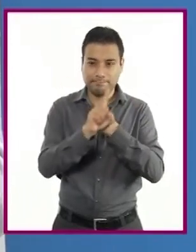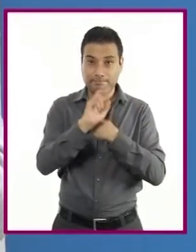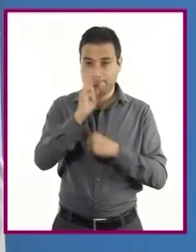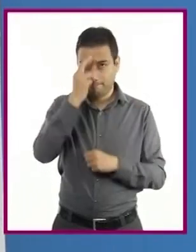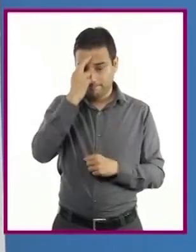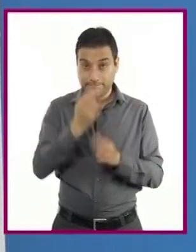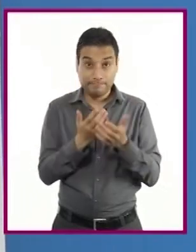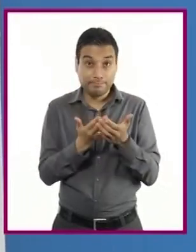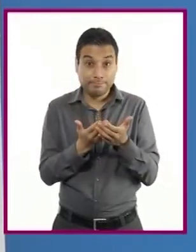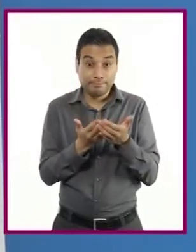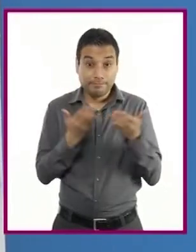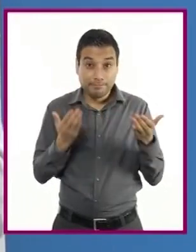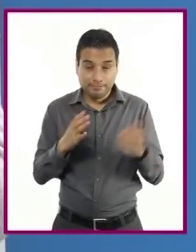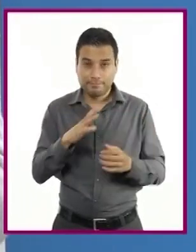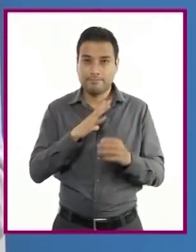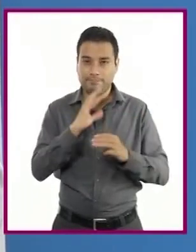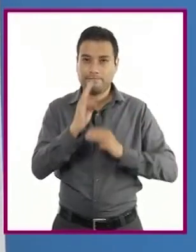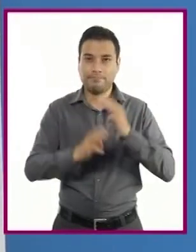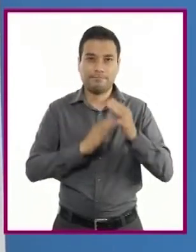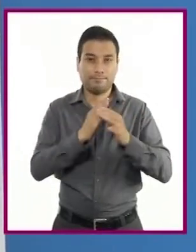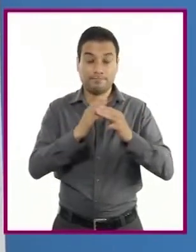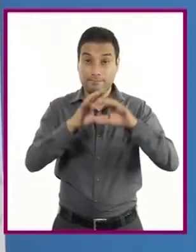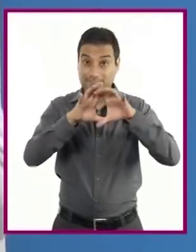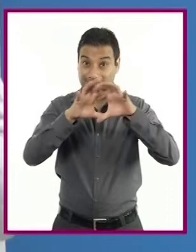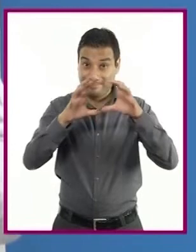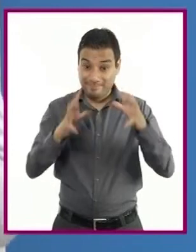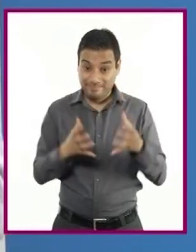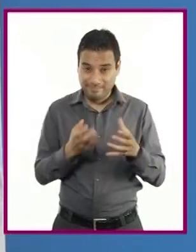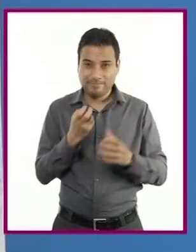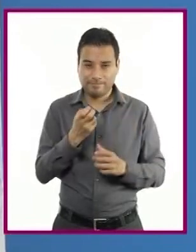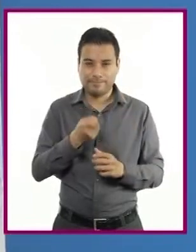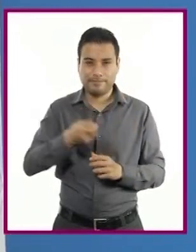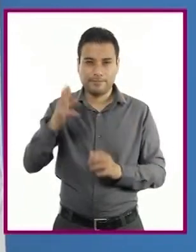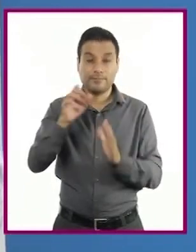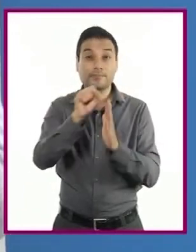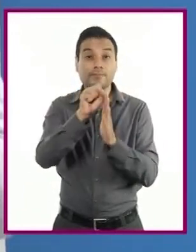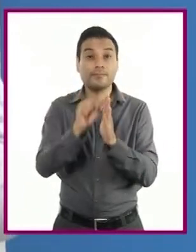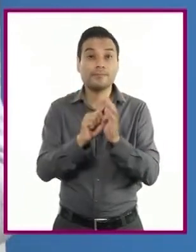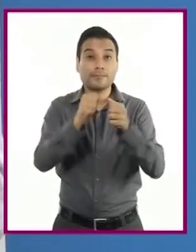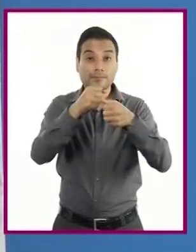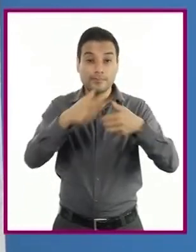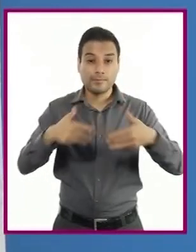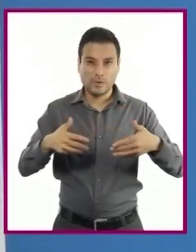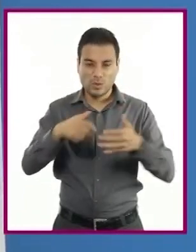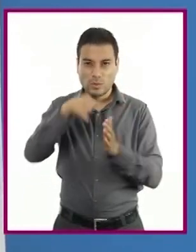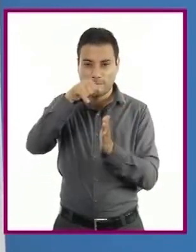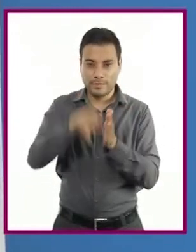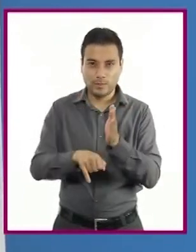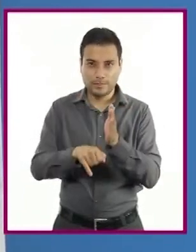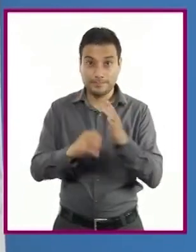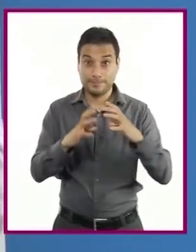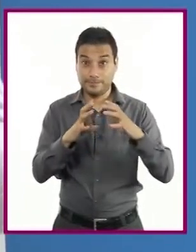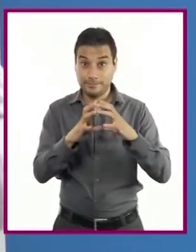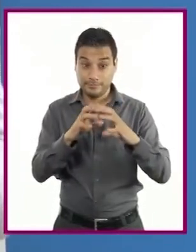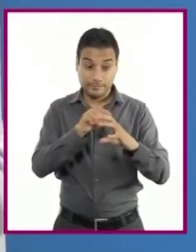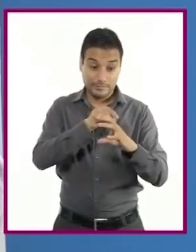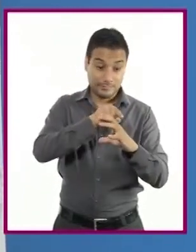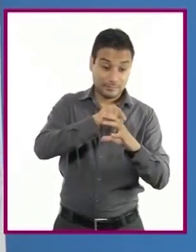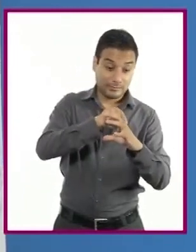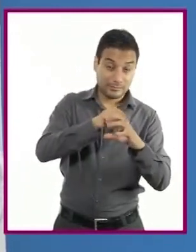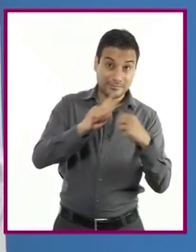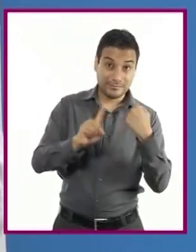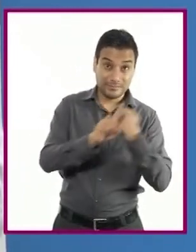vivimos en un planeta que se considera como sistema complejo. Eso quiere decir que lo que sucede en una parte de él